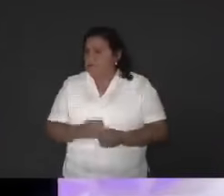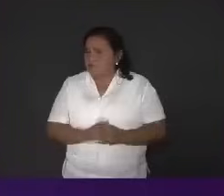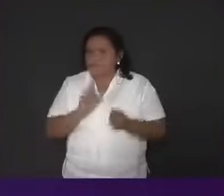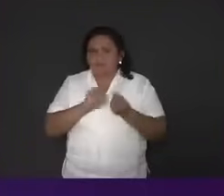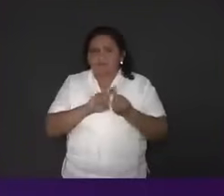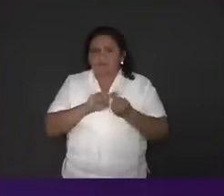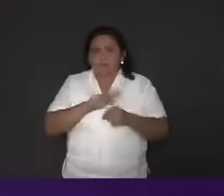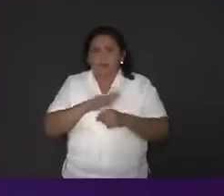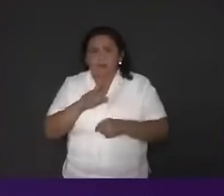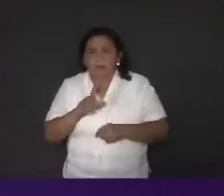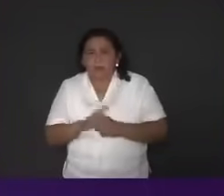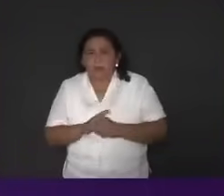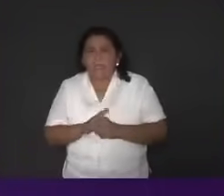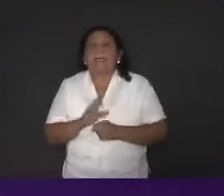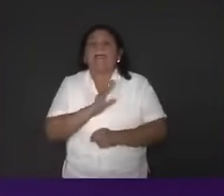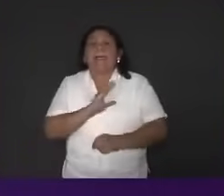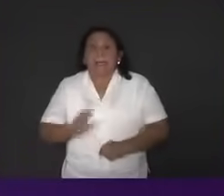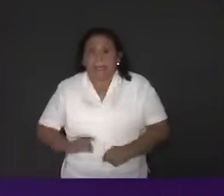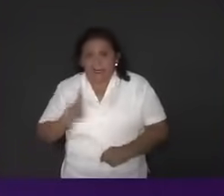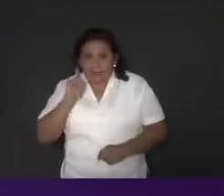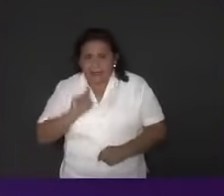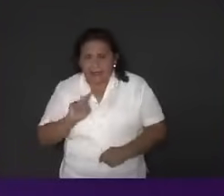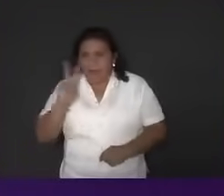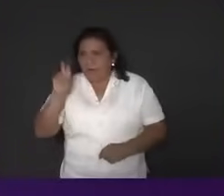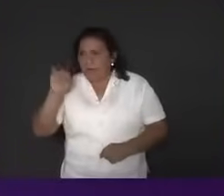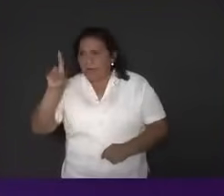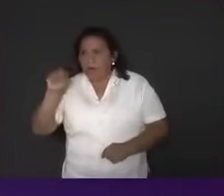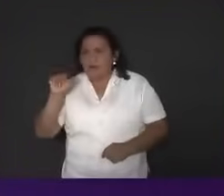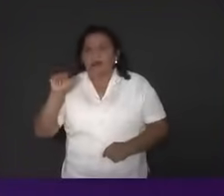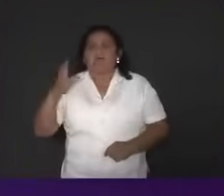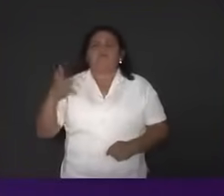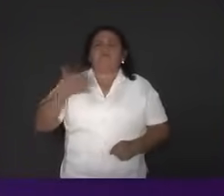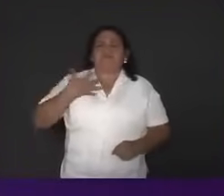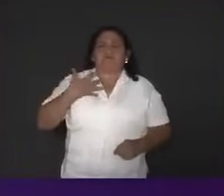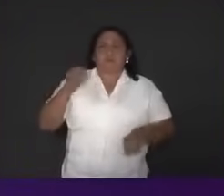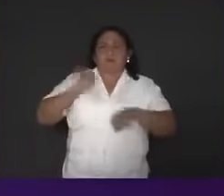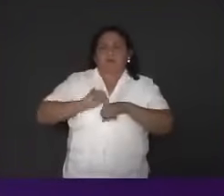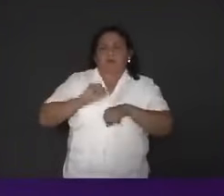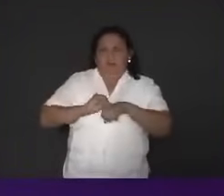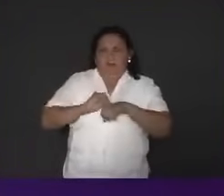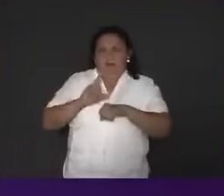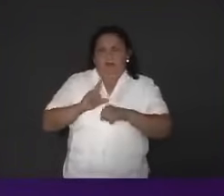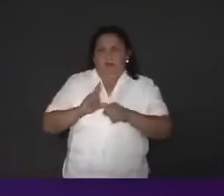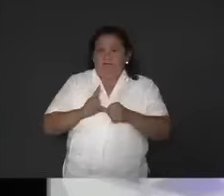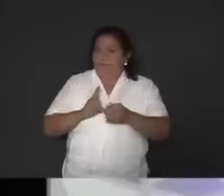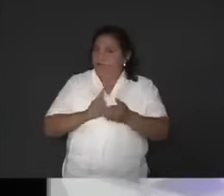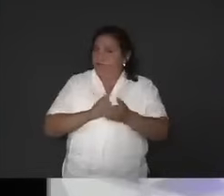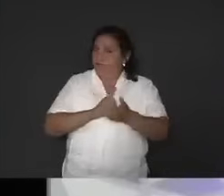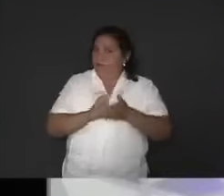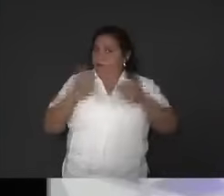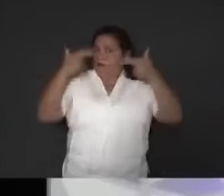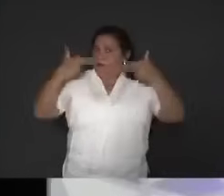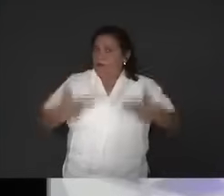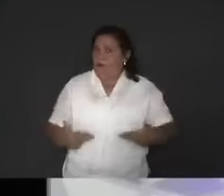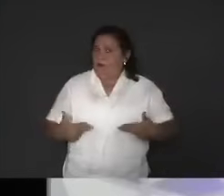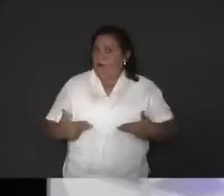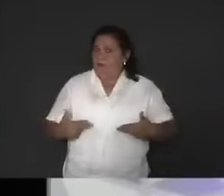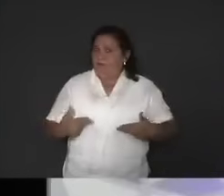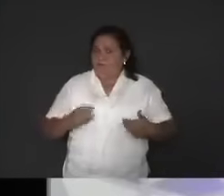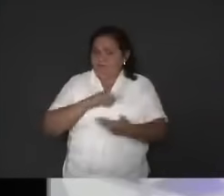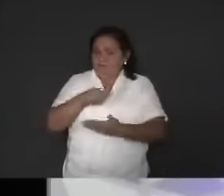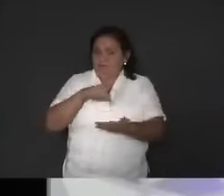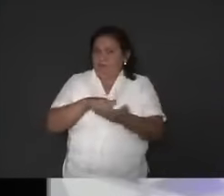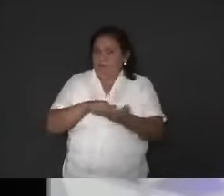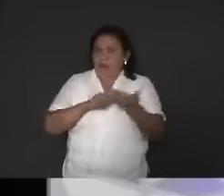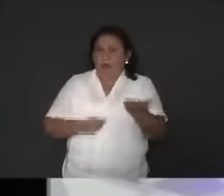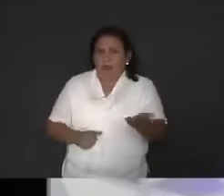Candidata Vida Gómez, adelante. Tenemos que poner sobre la mesa los derechos humanos. cuando se ponen al centro los derechos humanos,